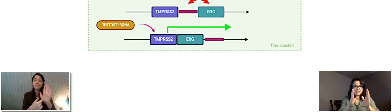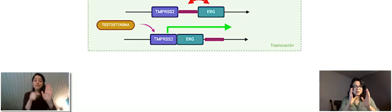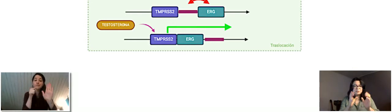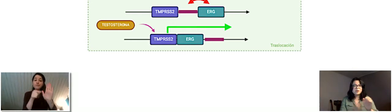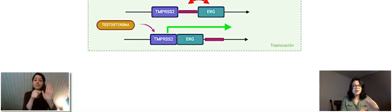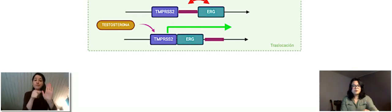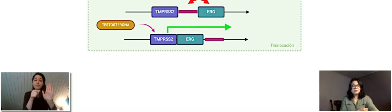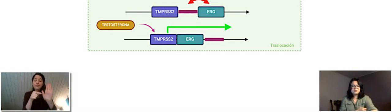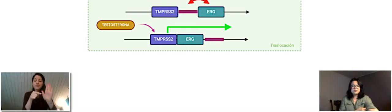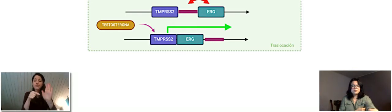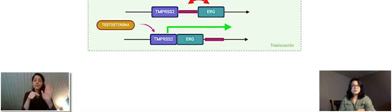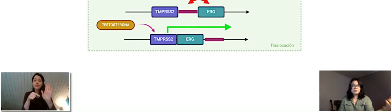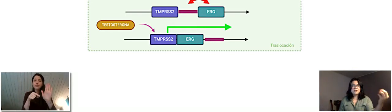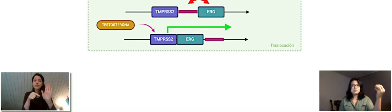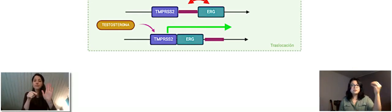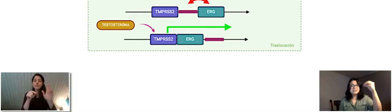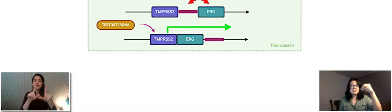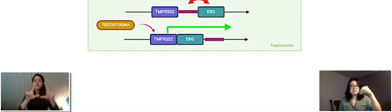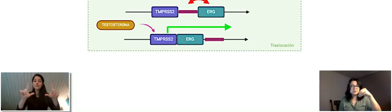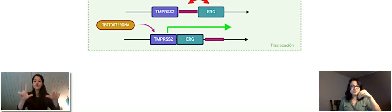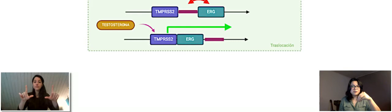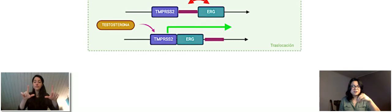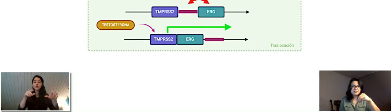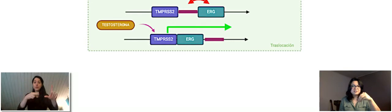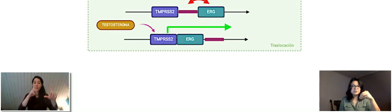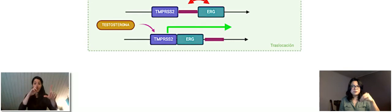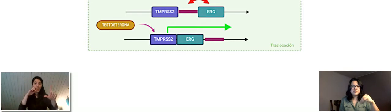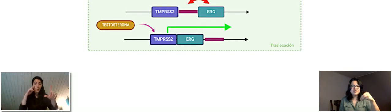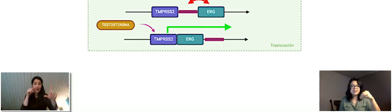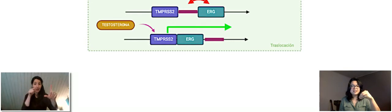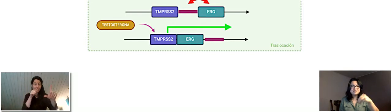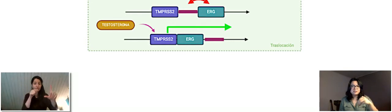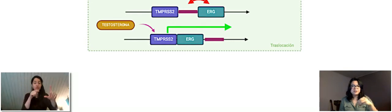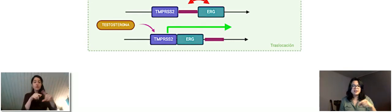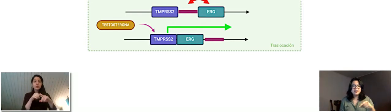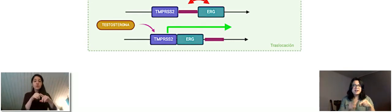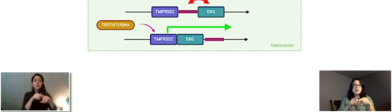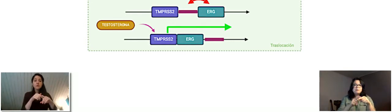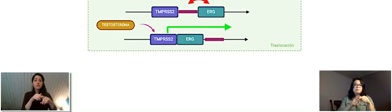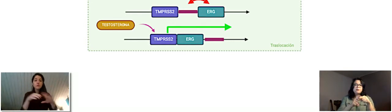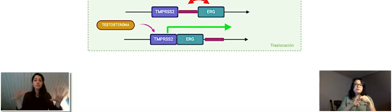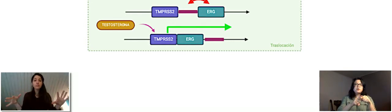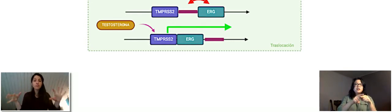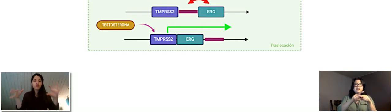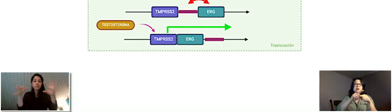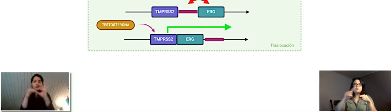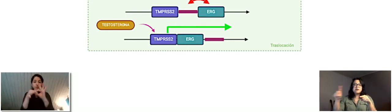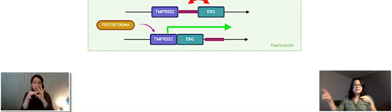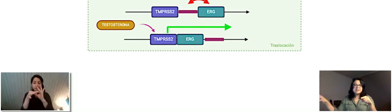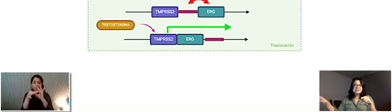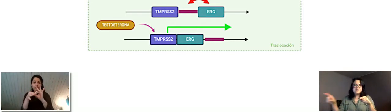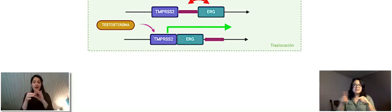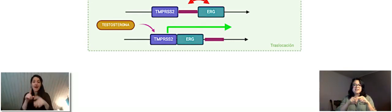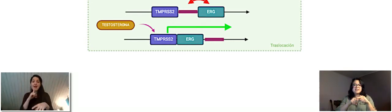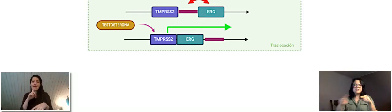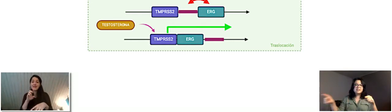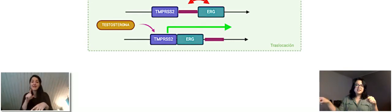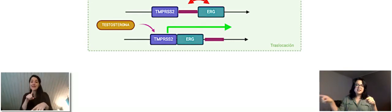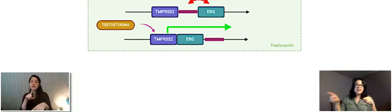este cuadrito morado, cuando la testosterona se une a la célula, provoca que